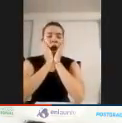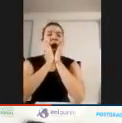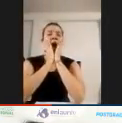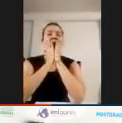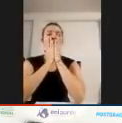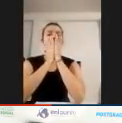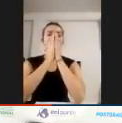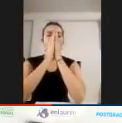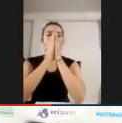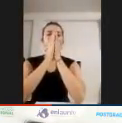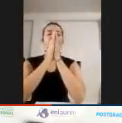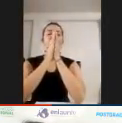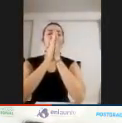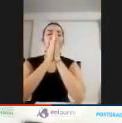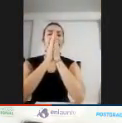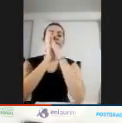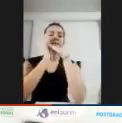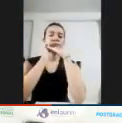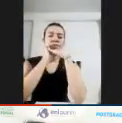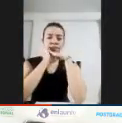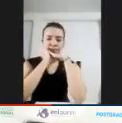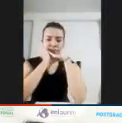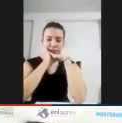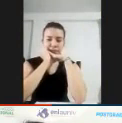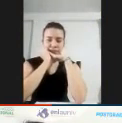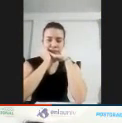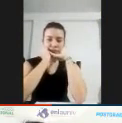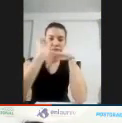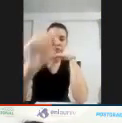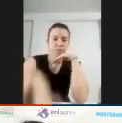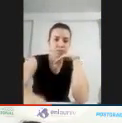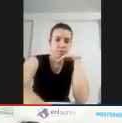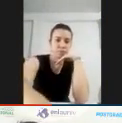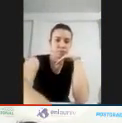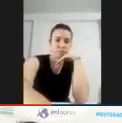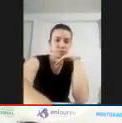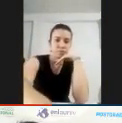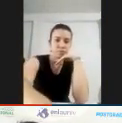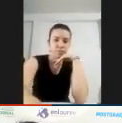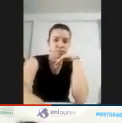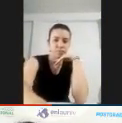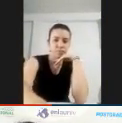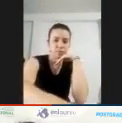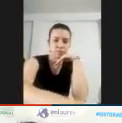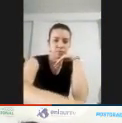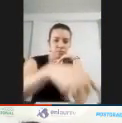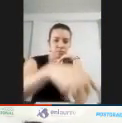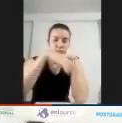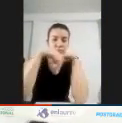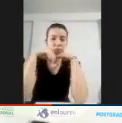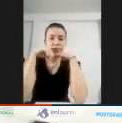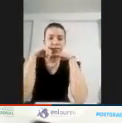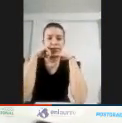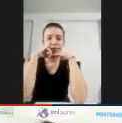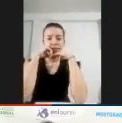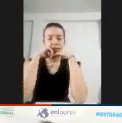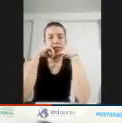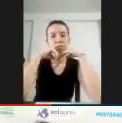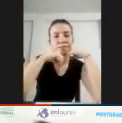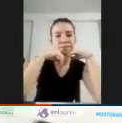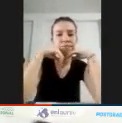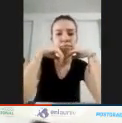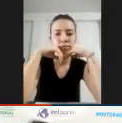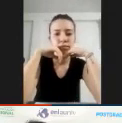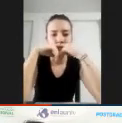notariales. Nosotros aquí en Venezuela aún no contamos con esos tribunales especializados, pero sí hay tribunales de primera instancia civil mercantil y